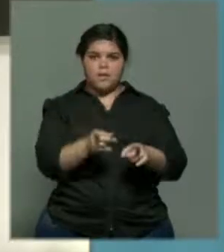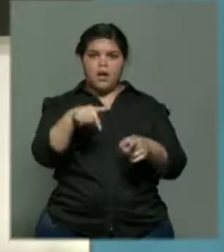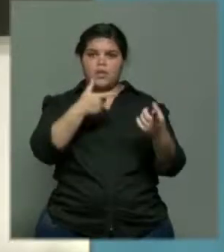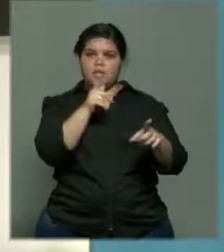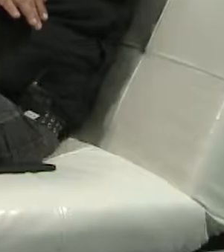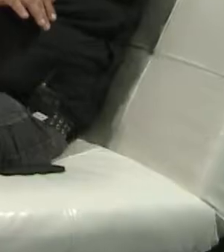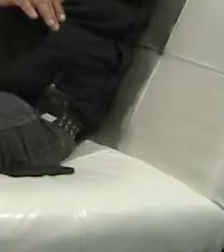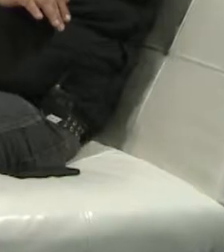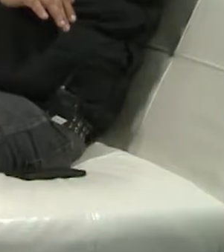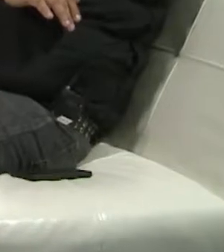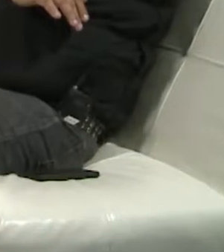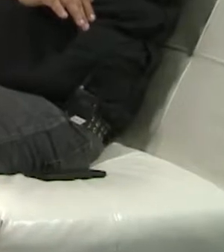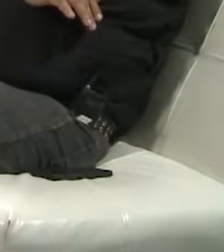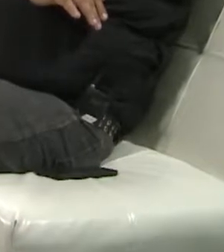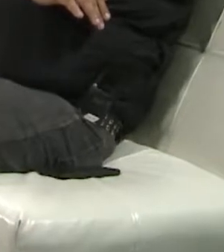más distintos parecidos.